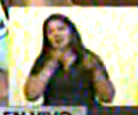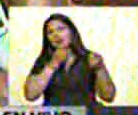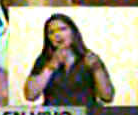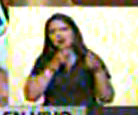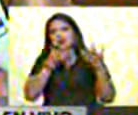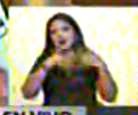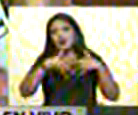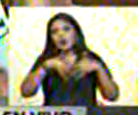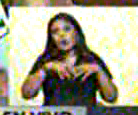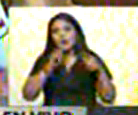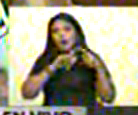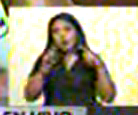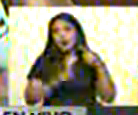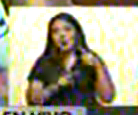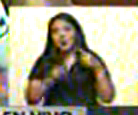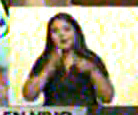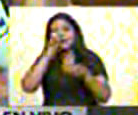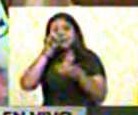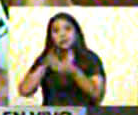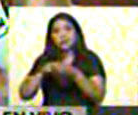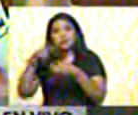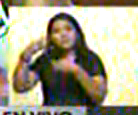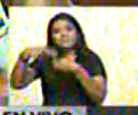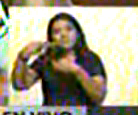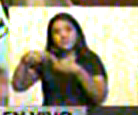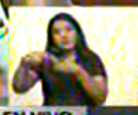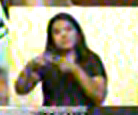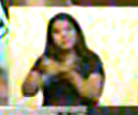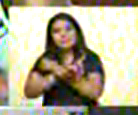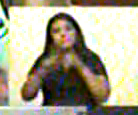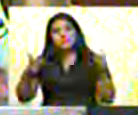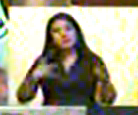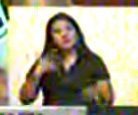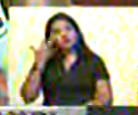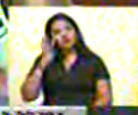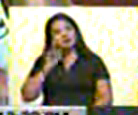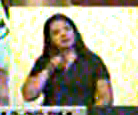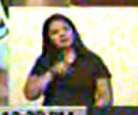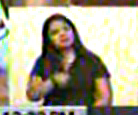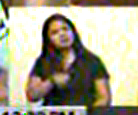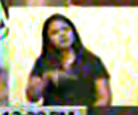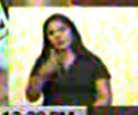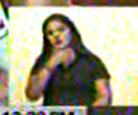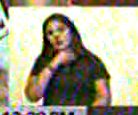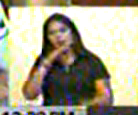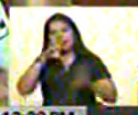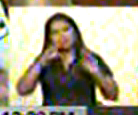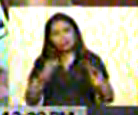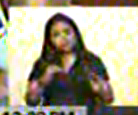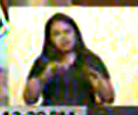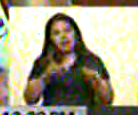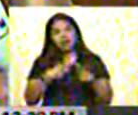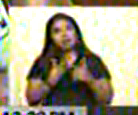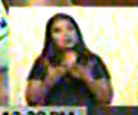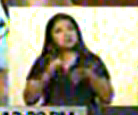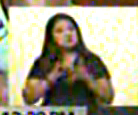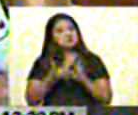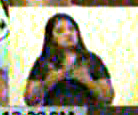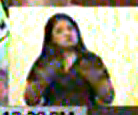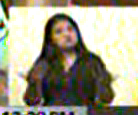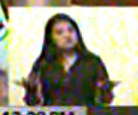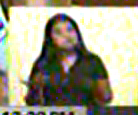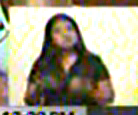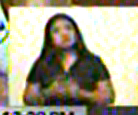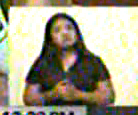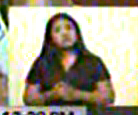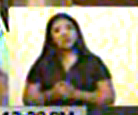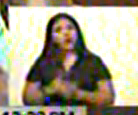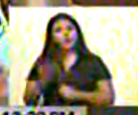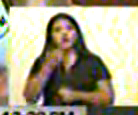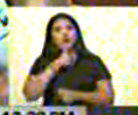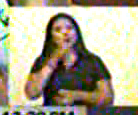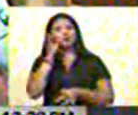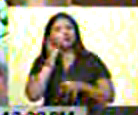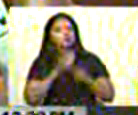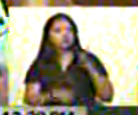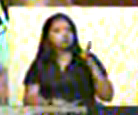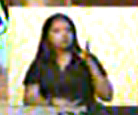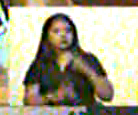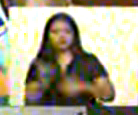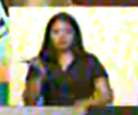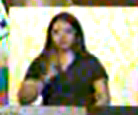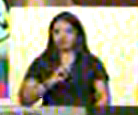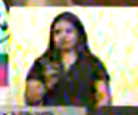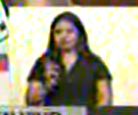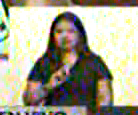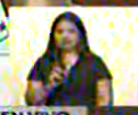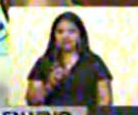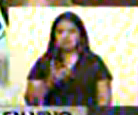y pertenece a PDVSA. Sin embargo, era una barcaza que no estaba en actividad. Quiere decir que no fue fortuito una